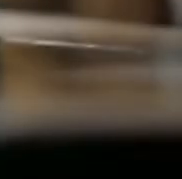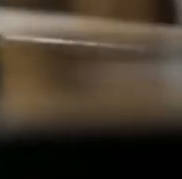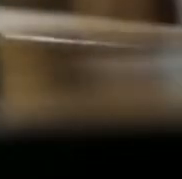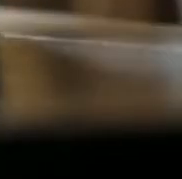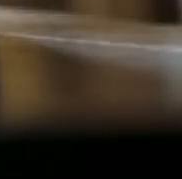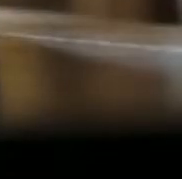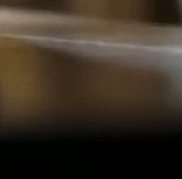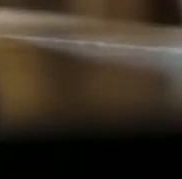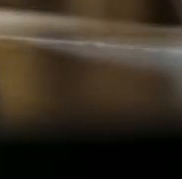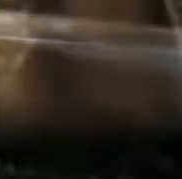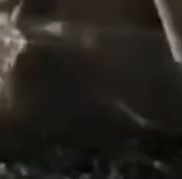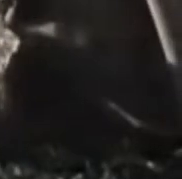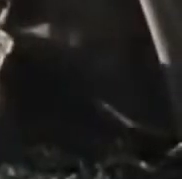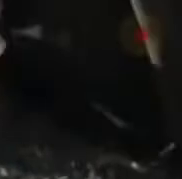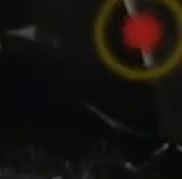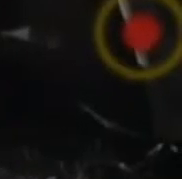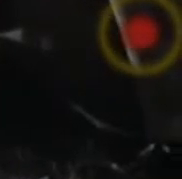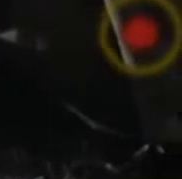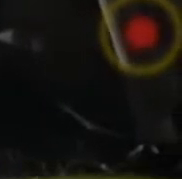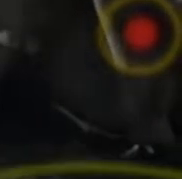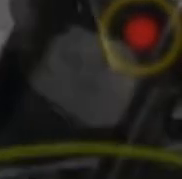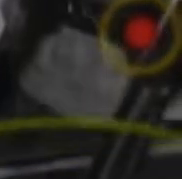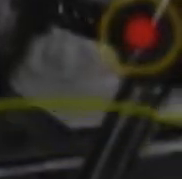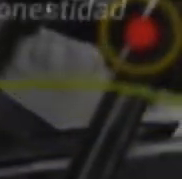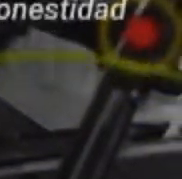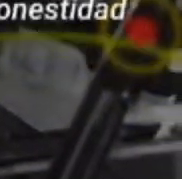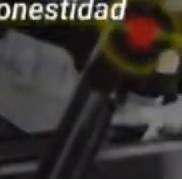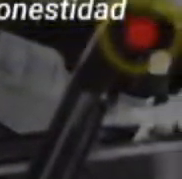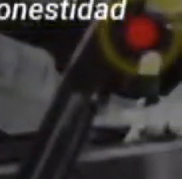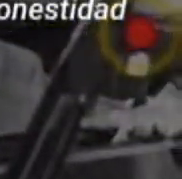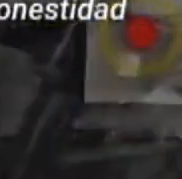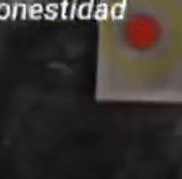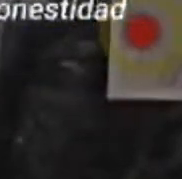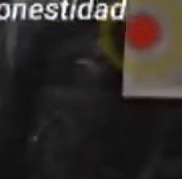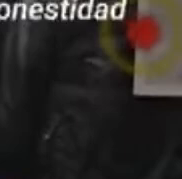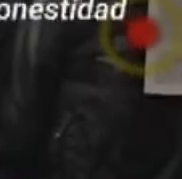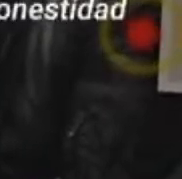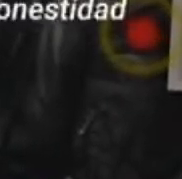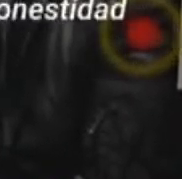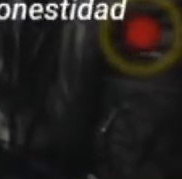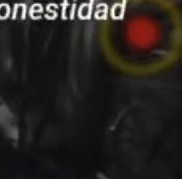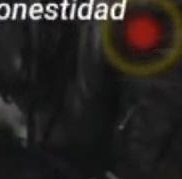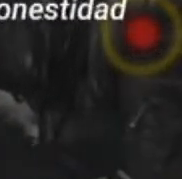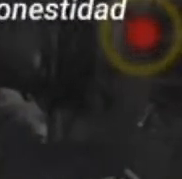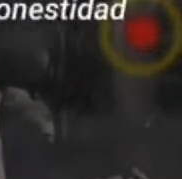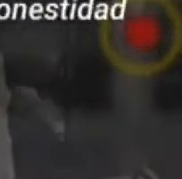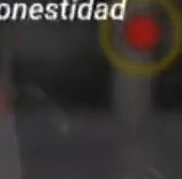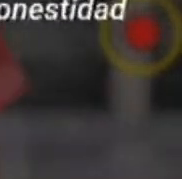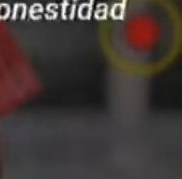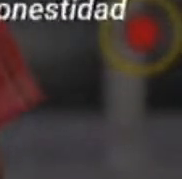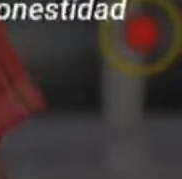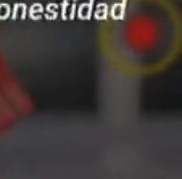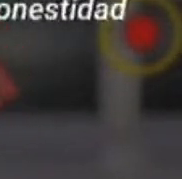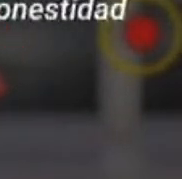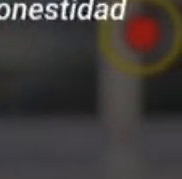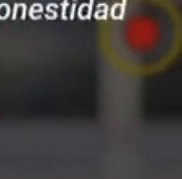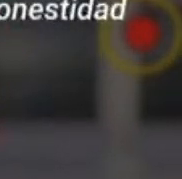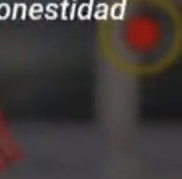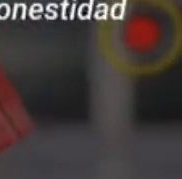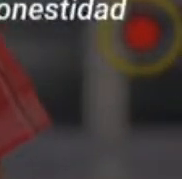voz. Contra el Nodo, Llorenç Soler o la pulsión por la honestidad. Estreno,